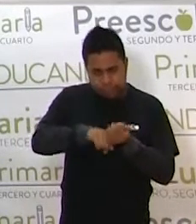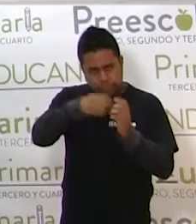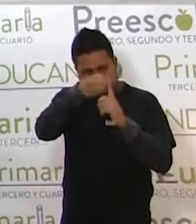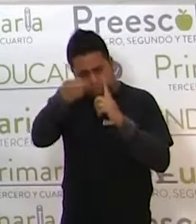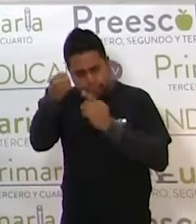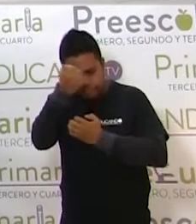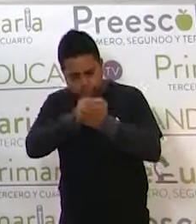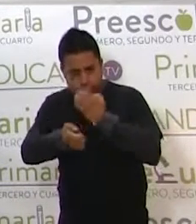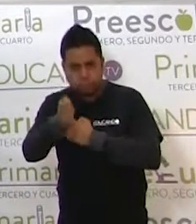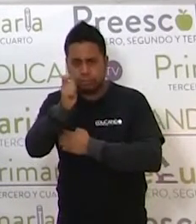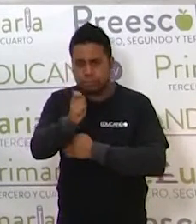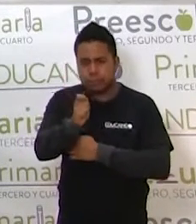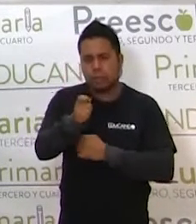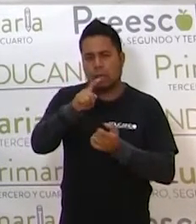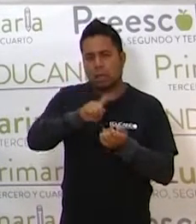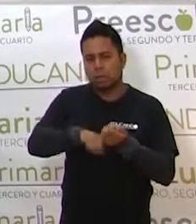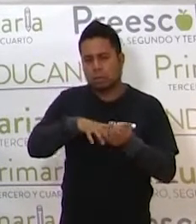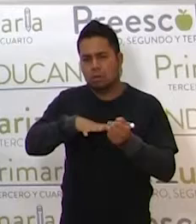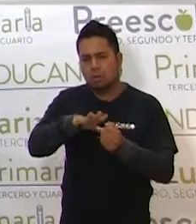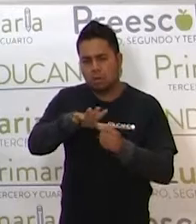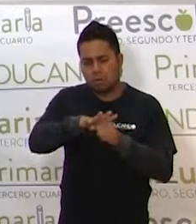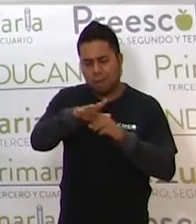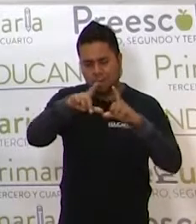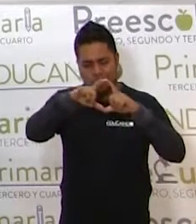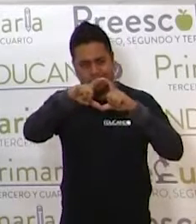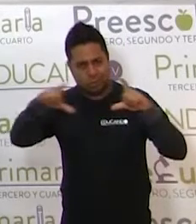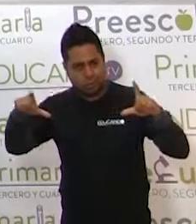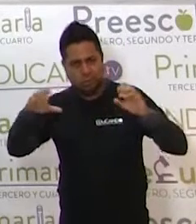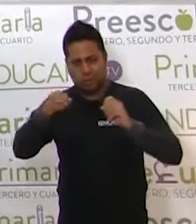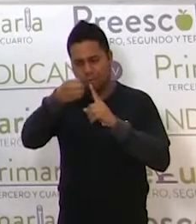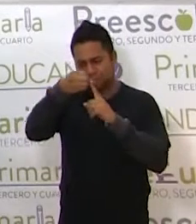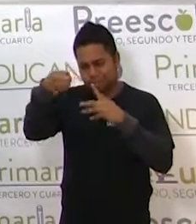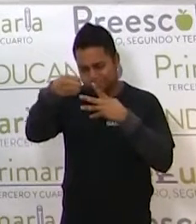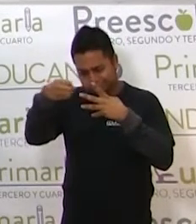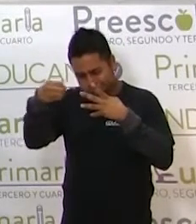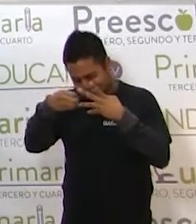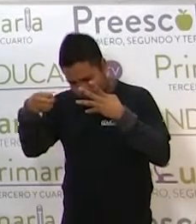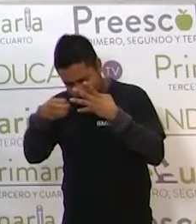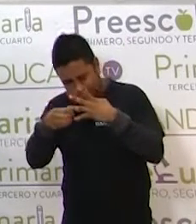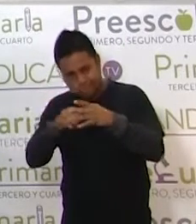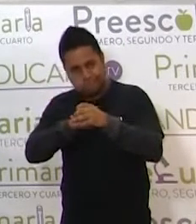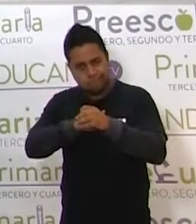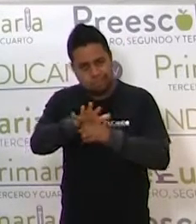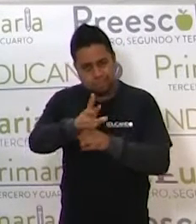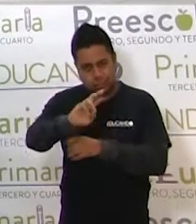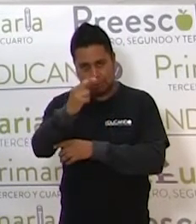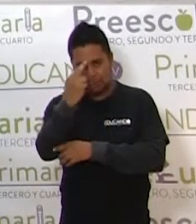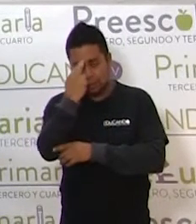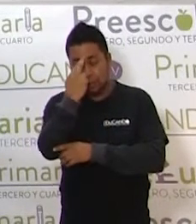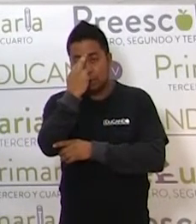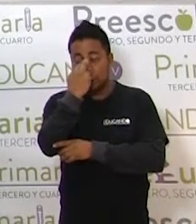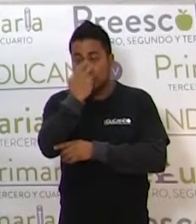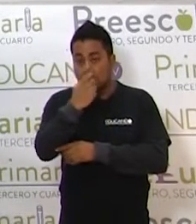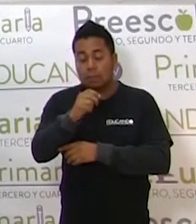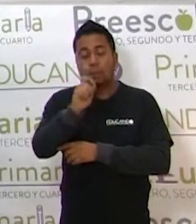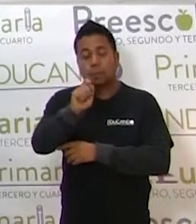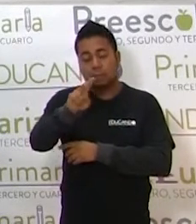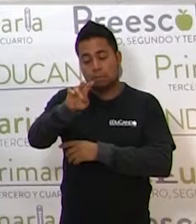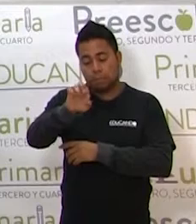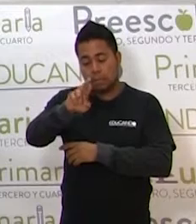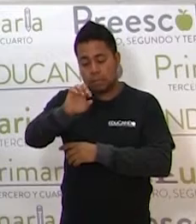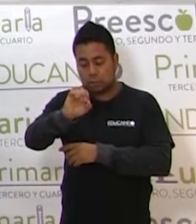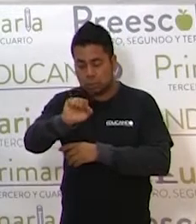momento de las estrofas y al momento de las de los versos estos versos recordando que van a estar